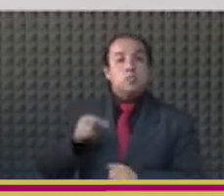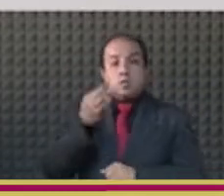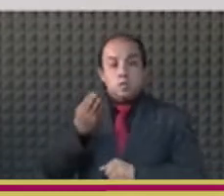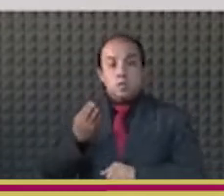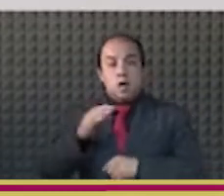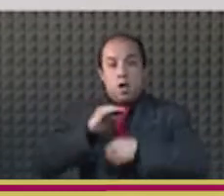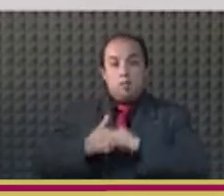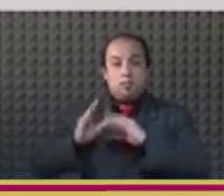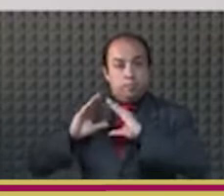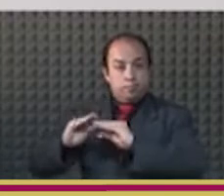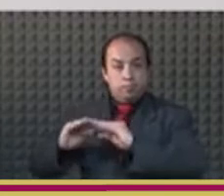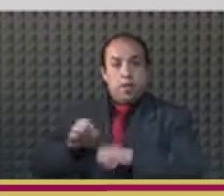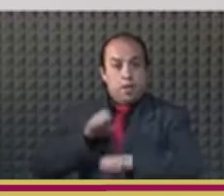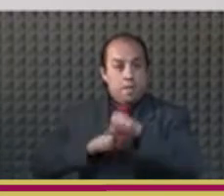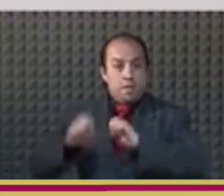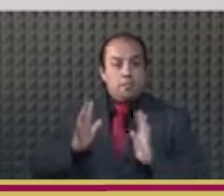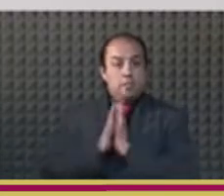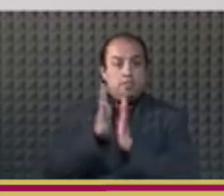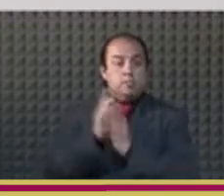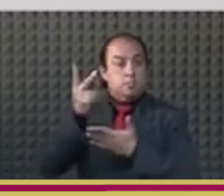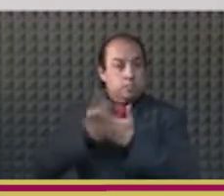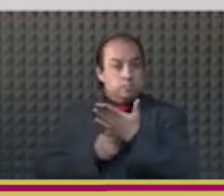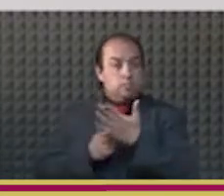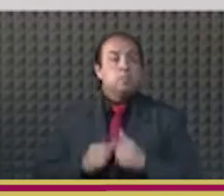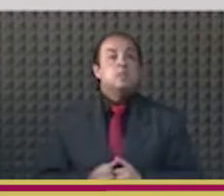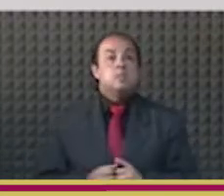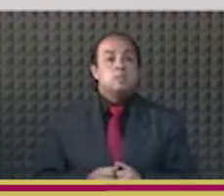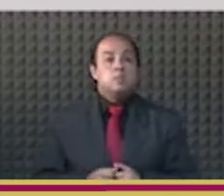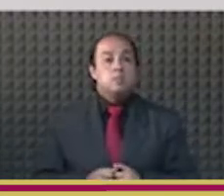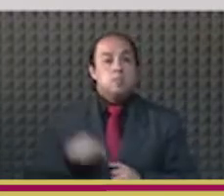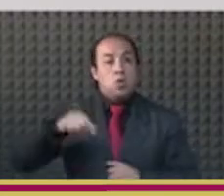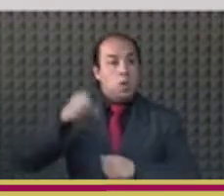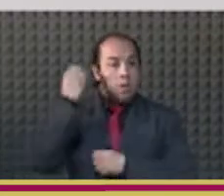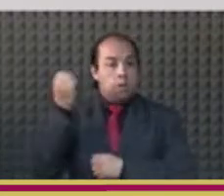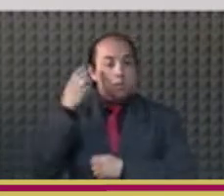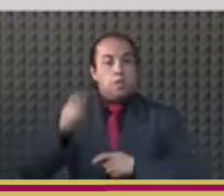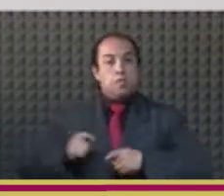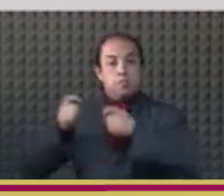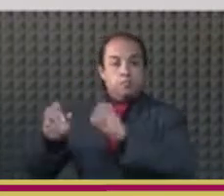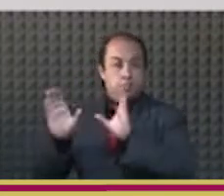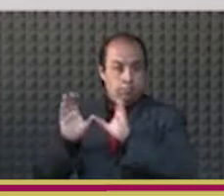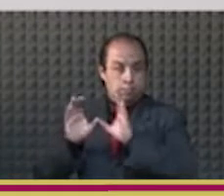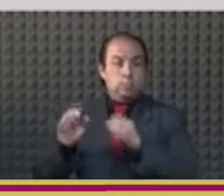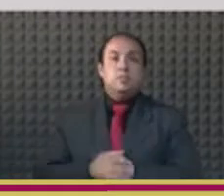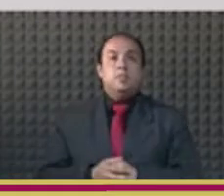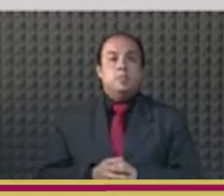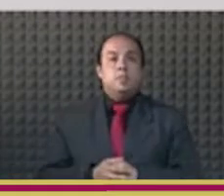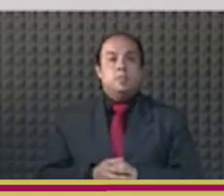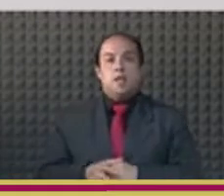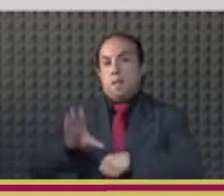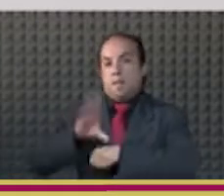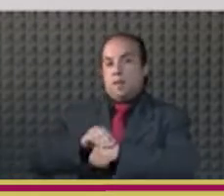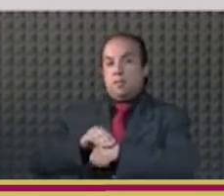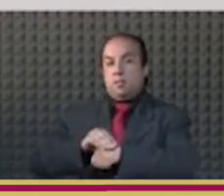su capacitación en empresas participantes en el programa y que en este evento recibirán sus constancias, lo que les